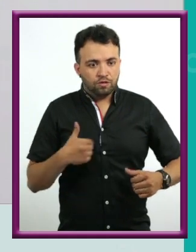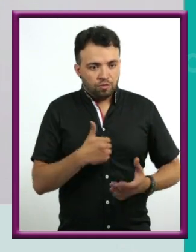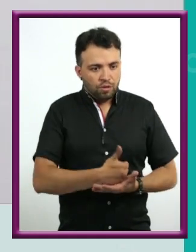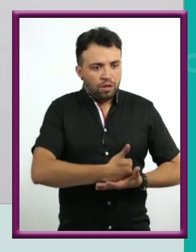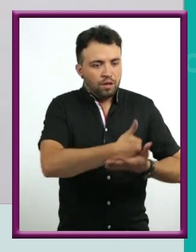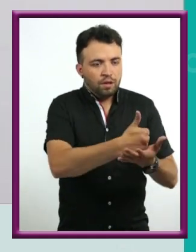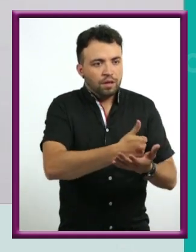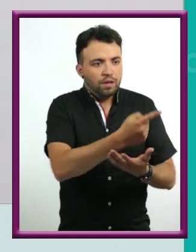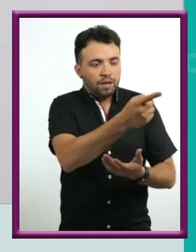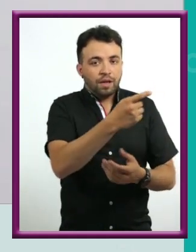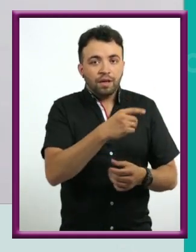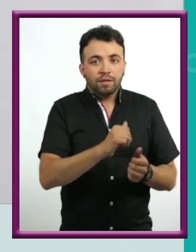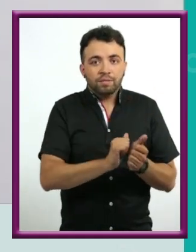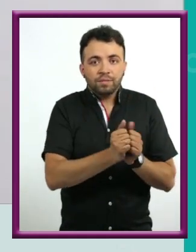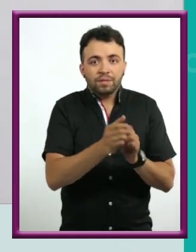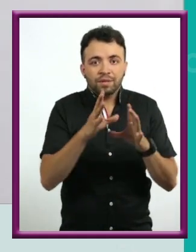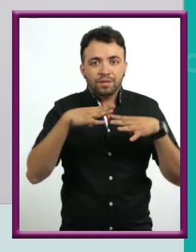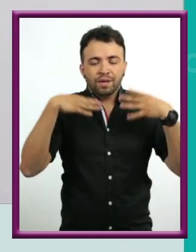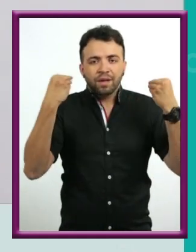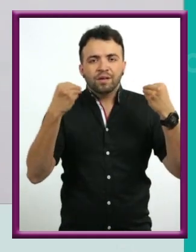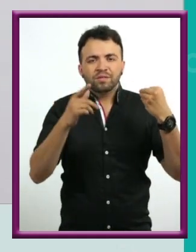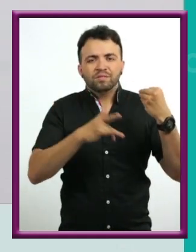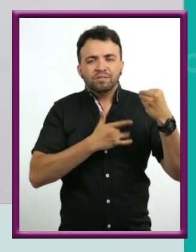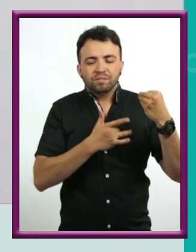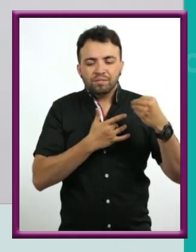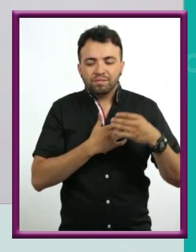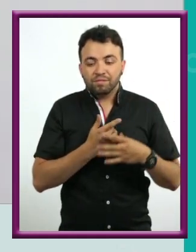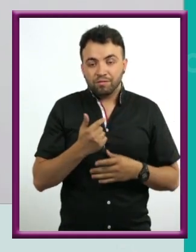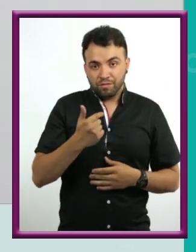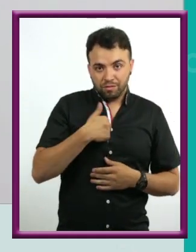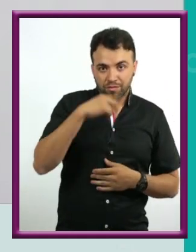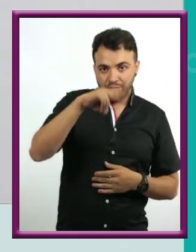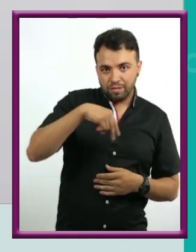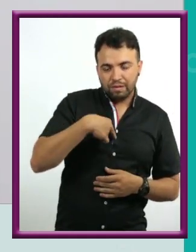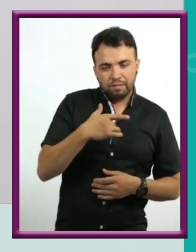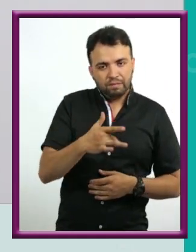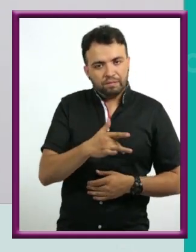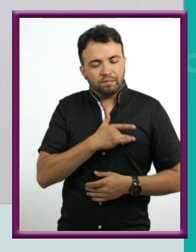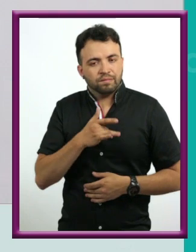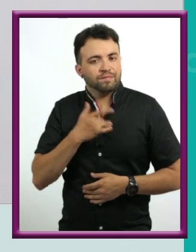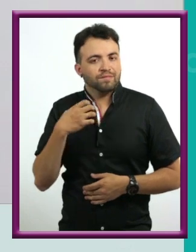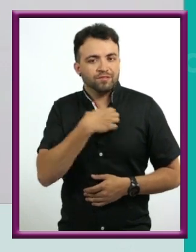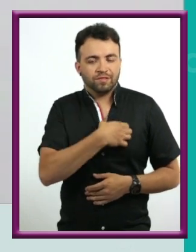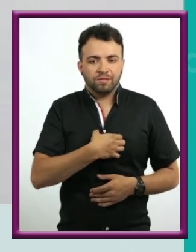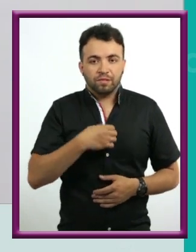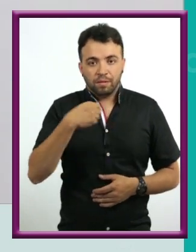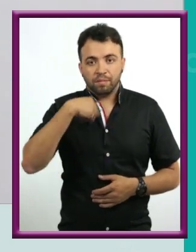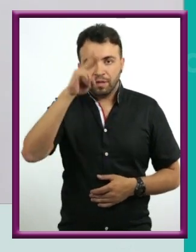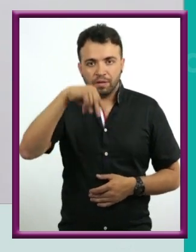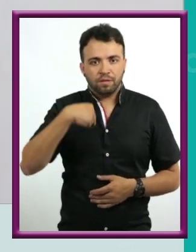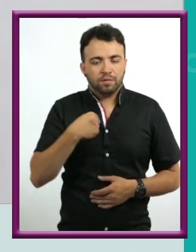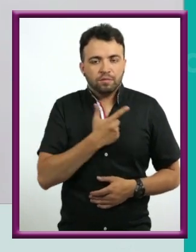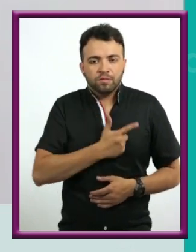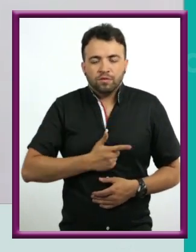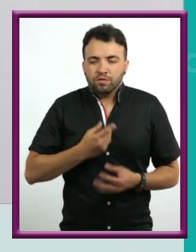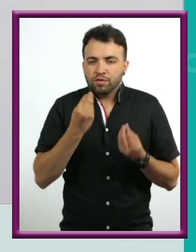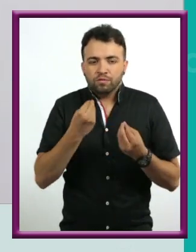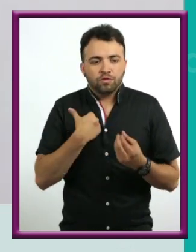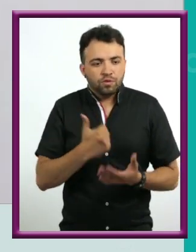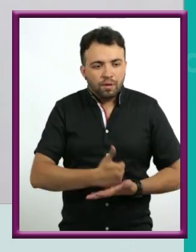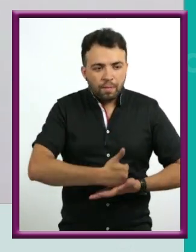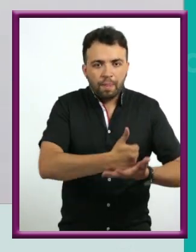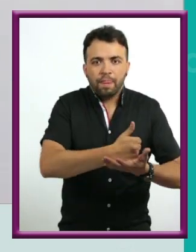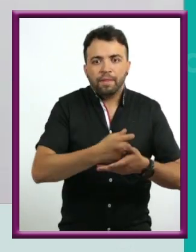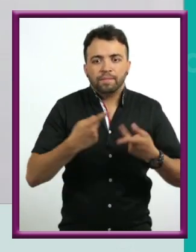Me siento muy contento. Me gusta mucho hacer algo bueno por alguien,